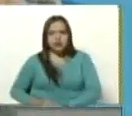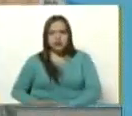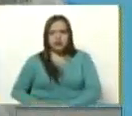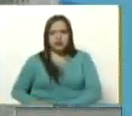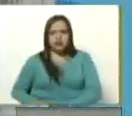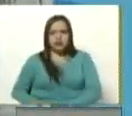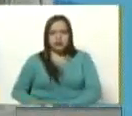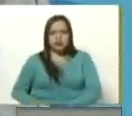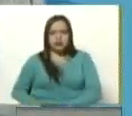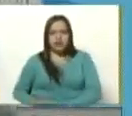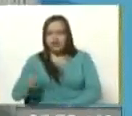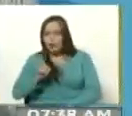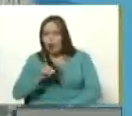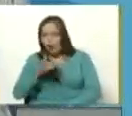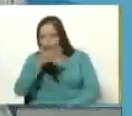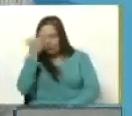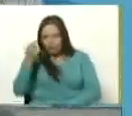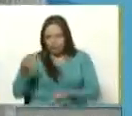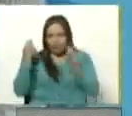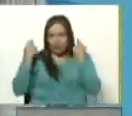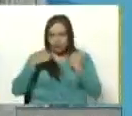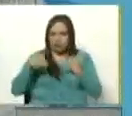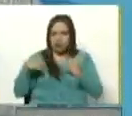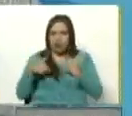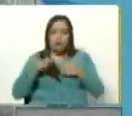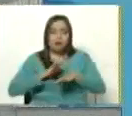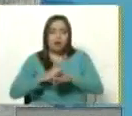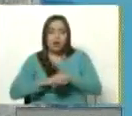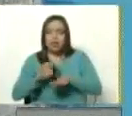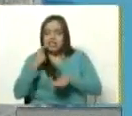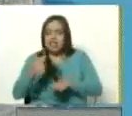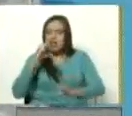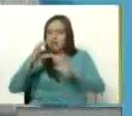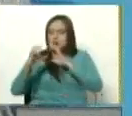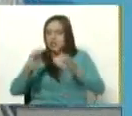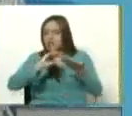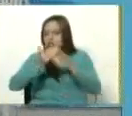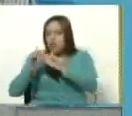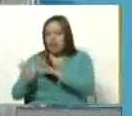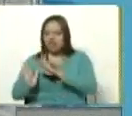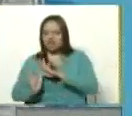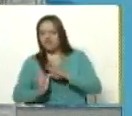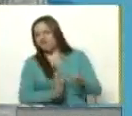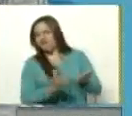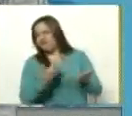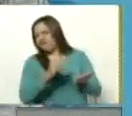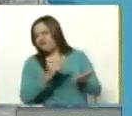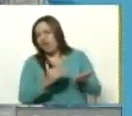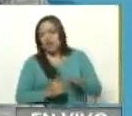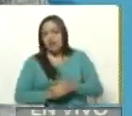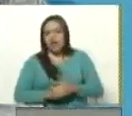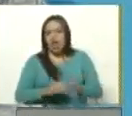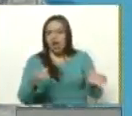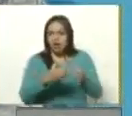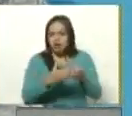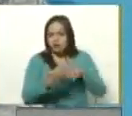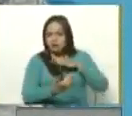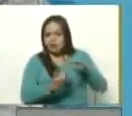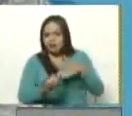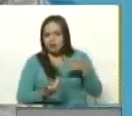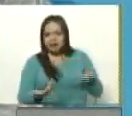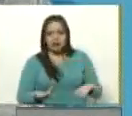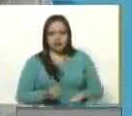de subestimar, porque a veces nos subestiman a los comunicadores populares, a las organizaciones de lucha,